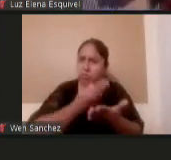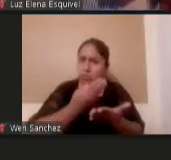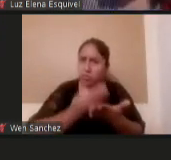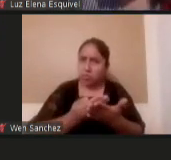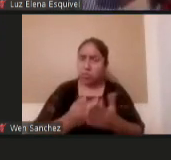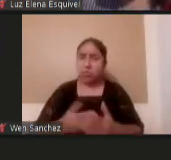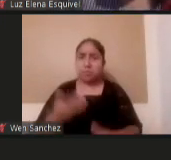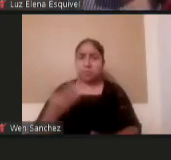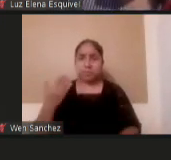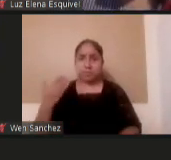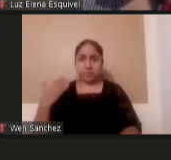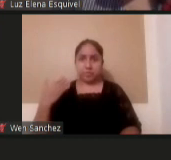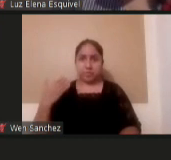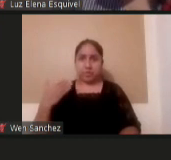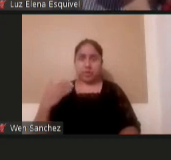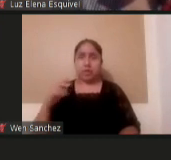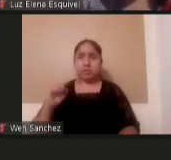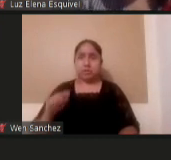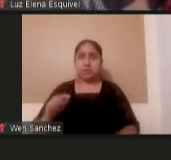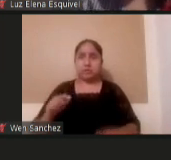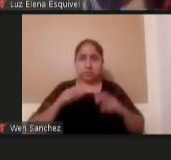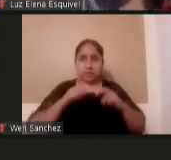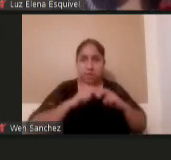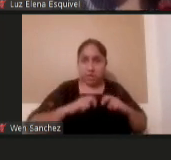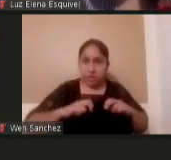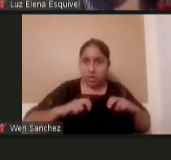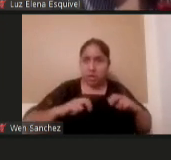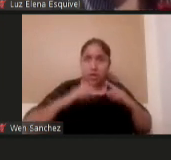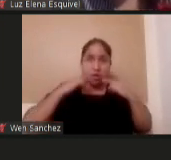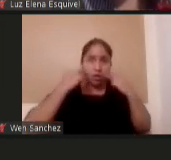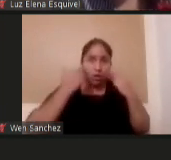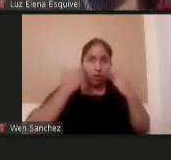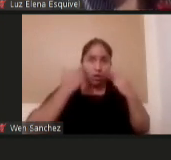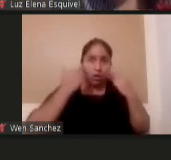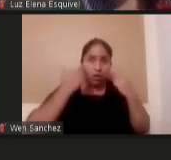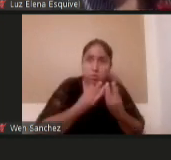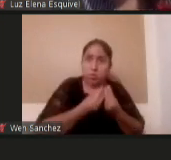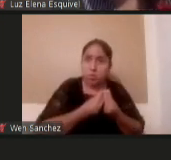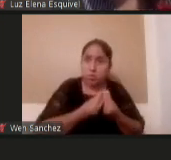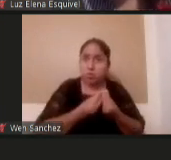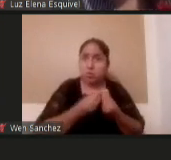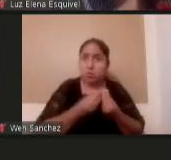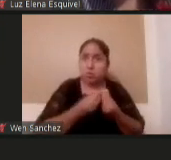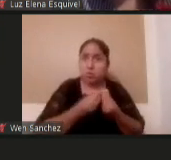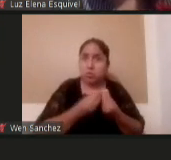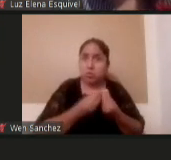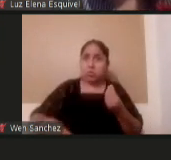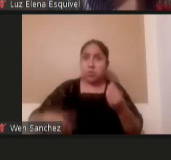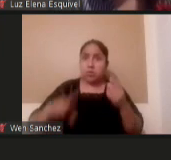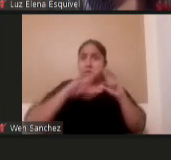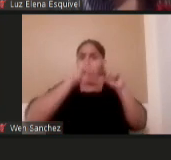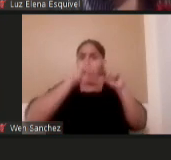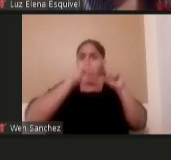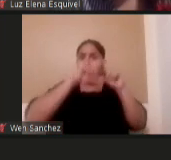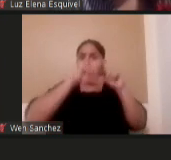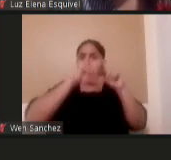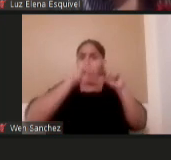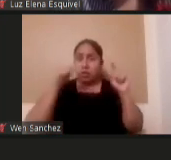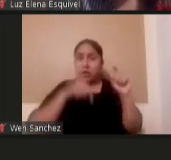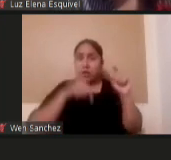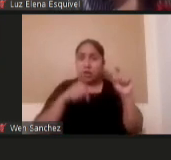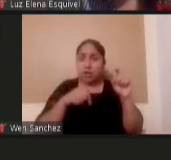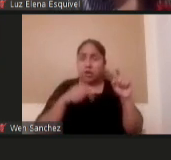que tuvimos con el Gabinete de Seguridad del Gobierno Federal, acompañando al gobernador del estado, se planteó